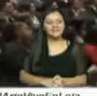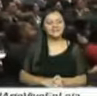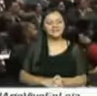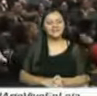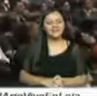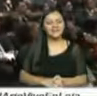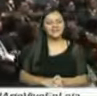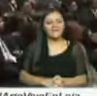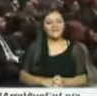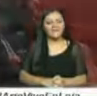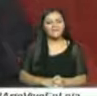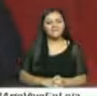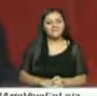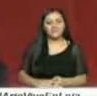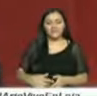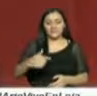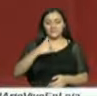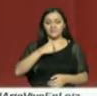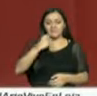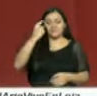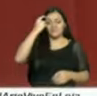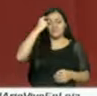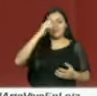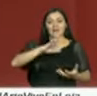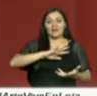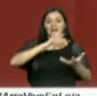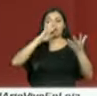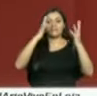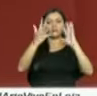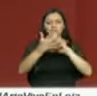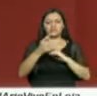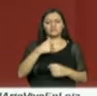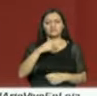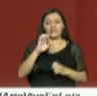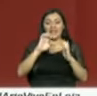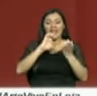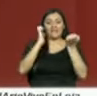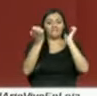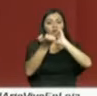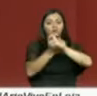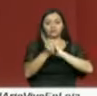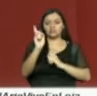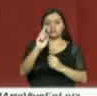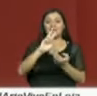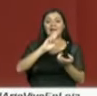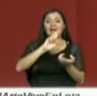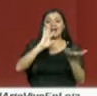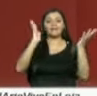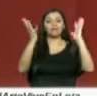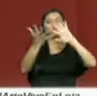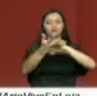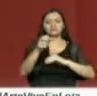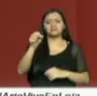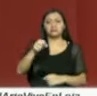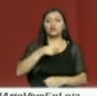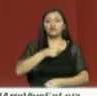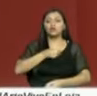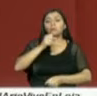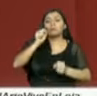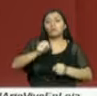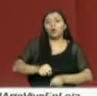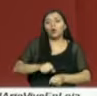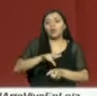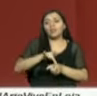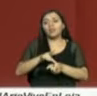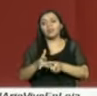No creemos en evoluciones, sino en revoluciones. Aunque el riesgo de equivocarse es mayor,